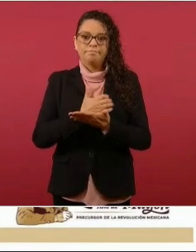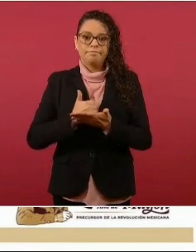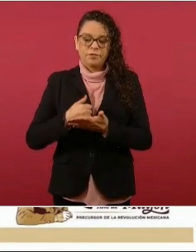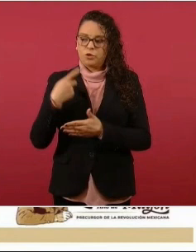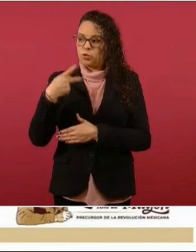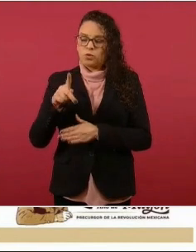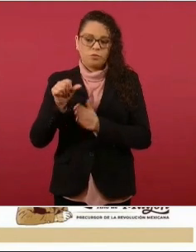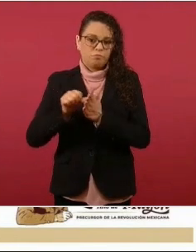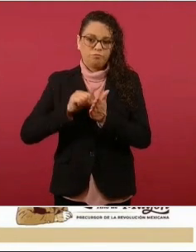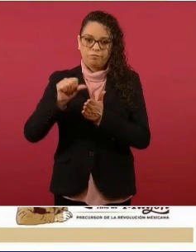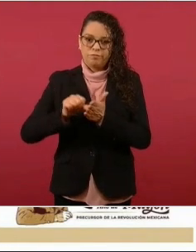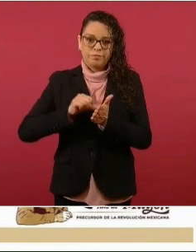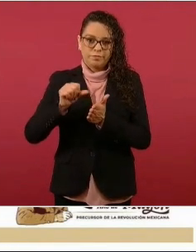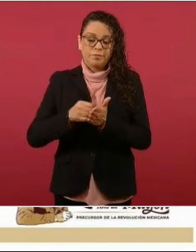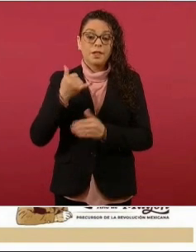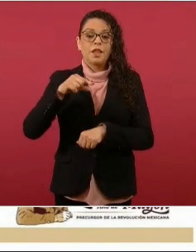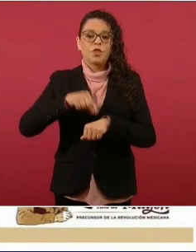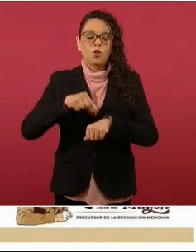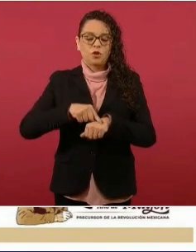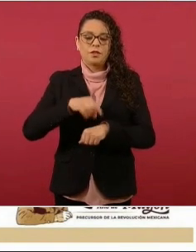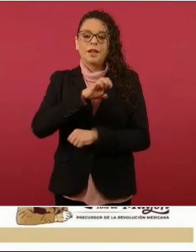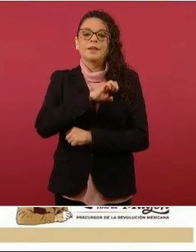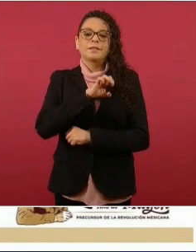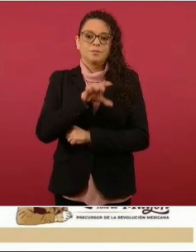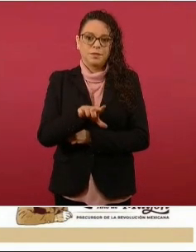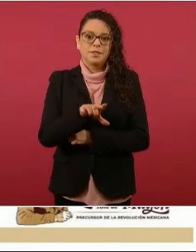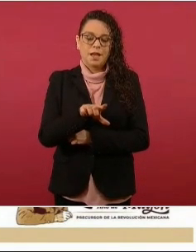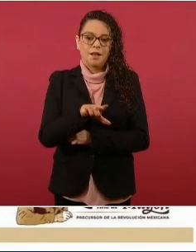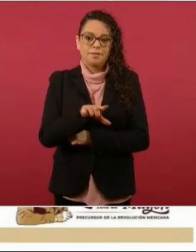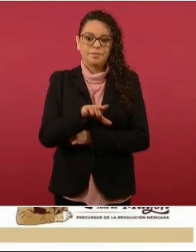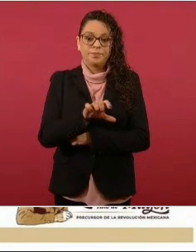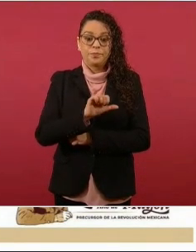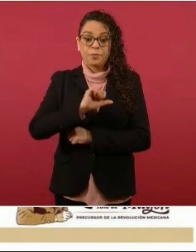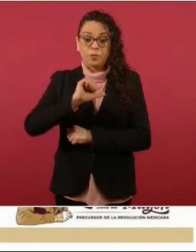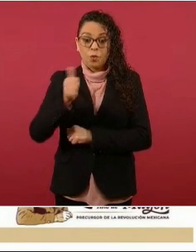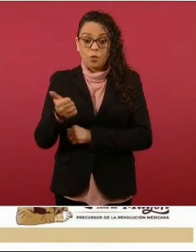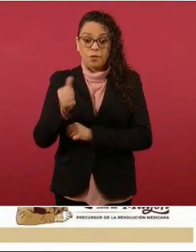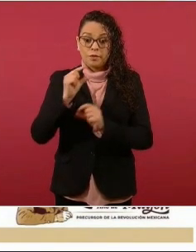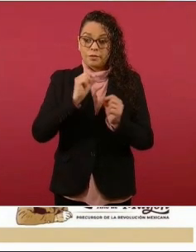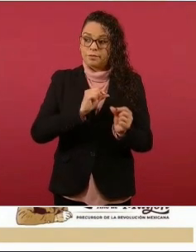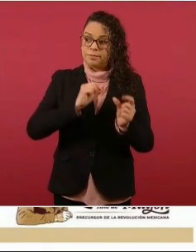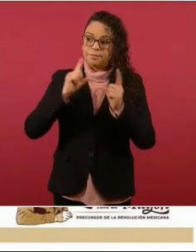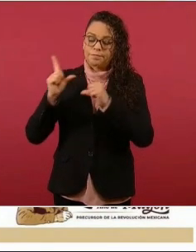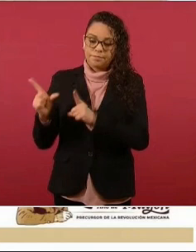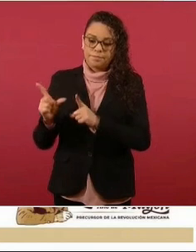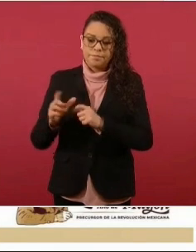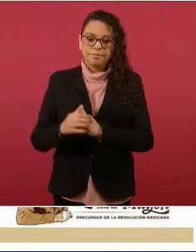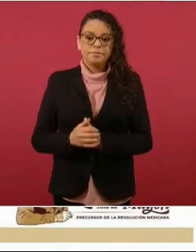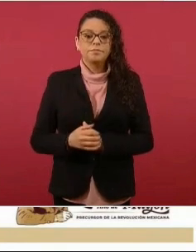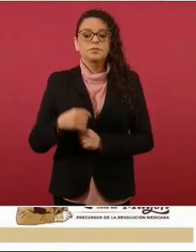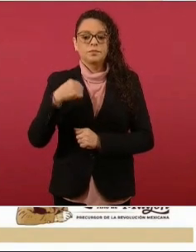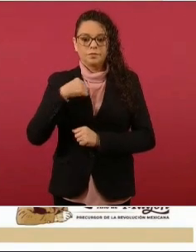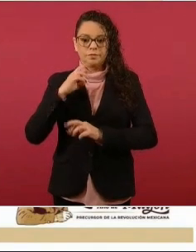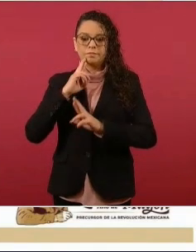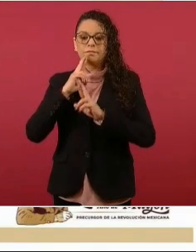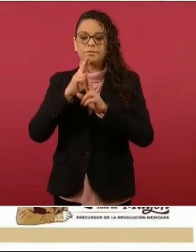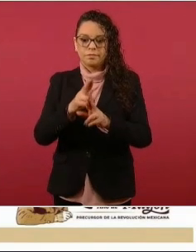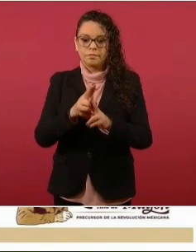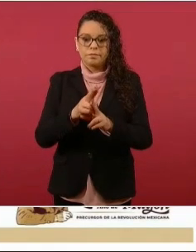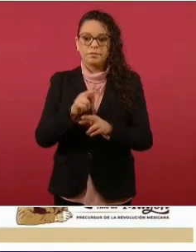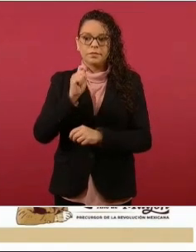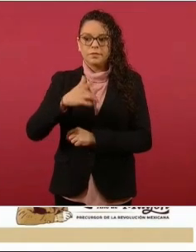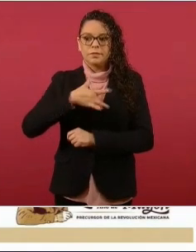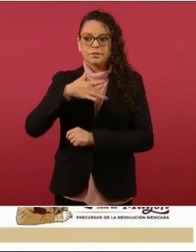salario y los médicos especialistas. En la siguiente, para responder a la preocupación que se generó